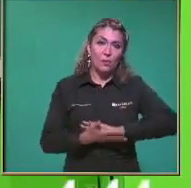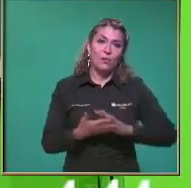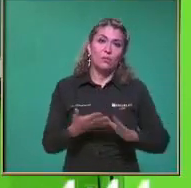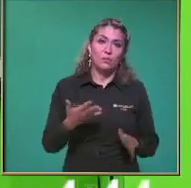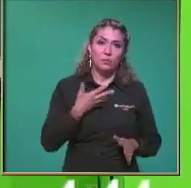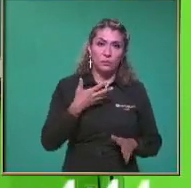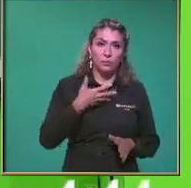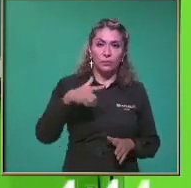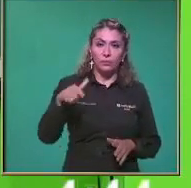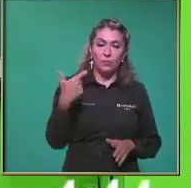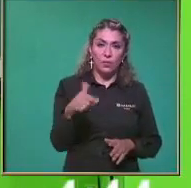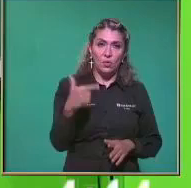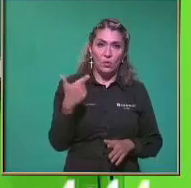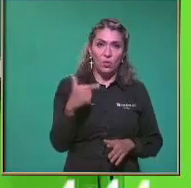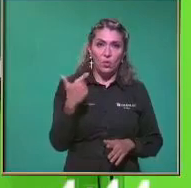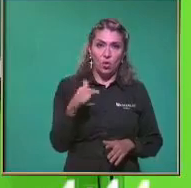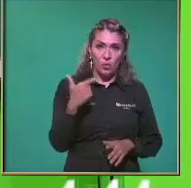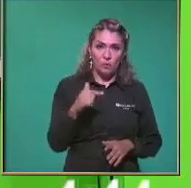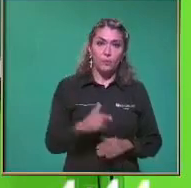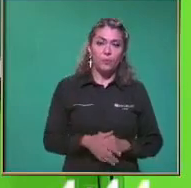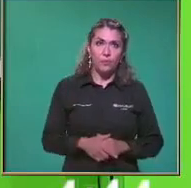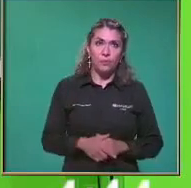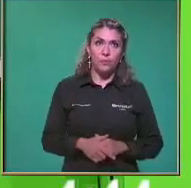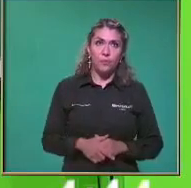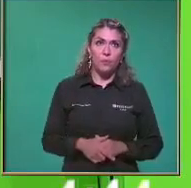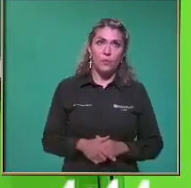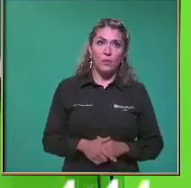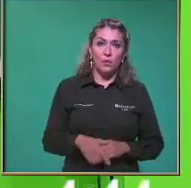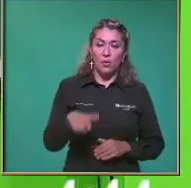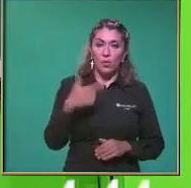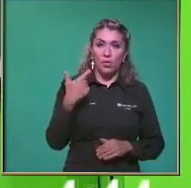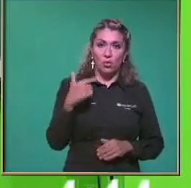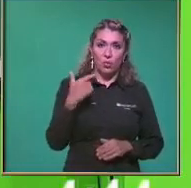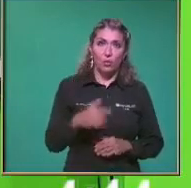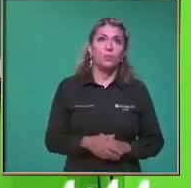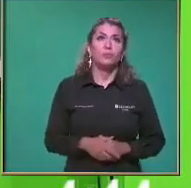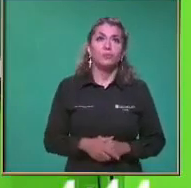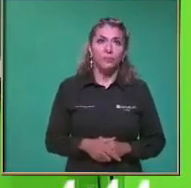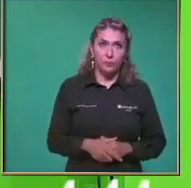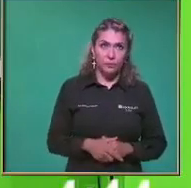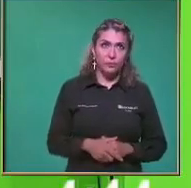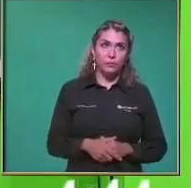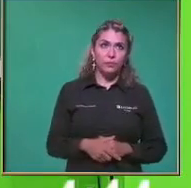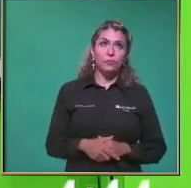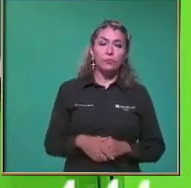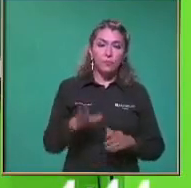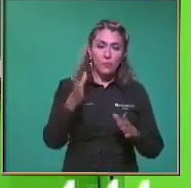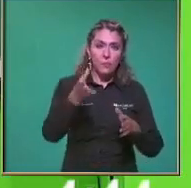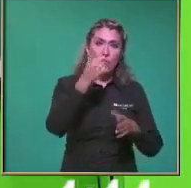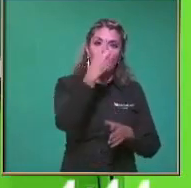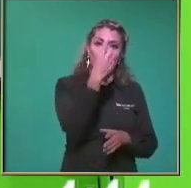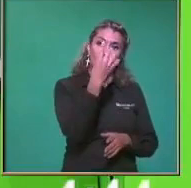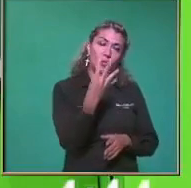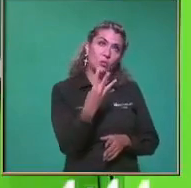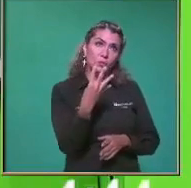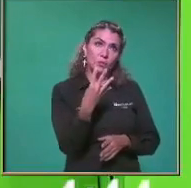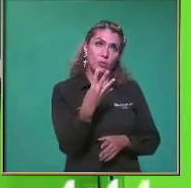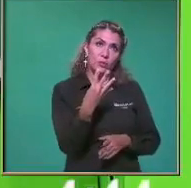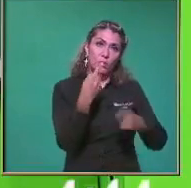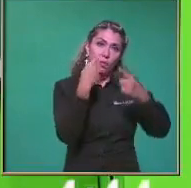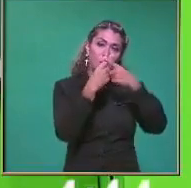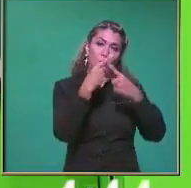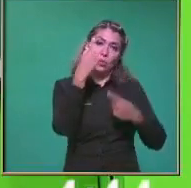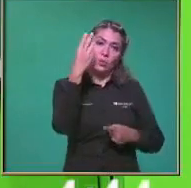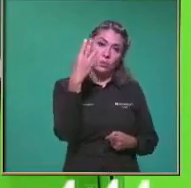como denominador el número 12, es decir, que tenga 12 avos. Muy bien, empezamos con el primero, 1 cuarto. La multiplicamos por